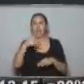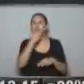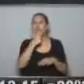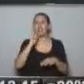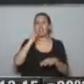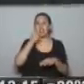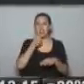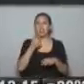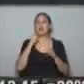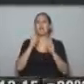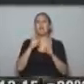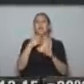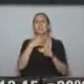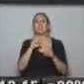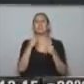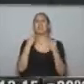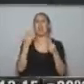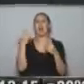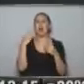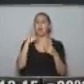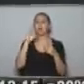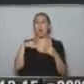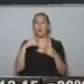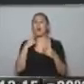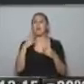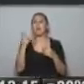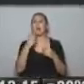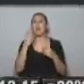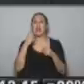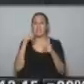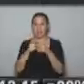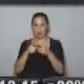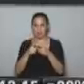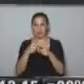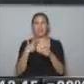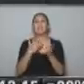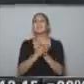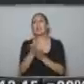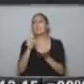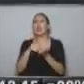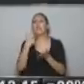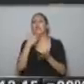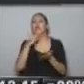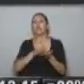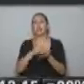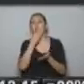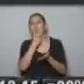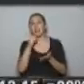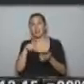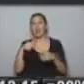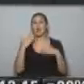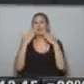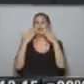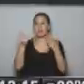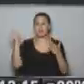la misma que, por ejemplo, la llevaron a ser una chica Bond en Otro Día para Morir. Para no seguir hablando de su belleza, compartimos con ustedes la nota. Vino a